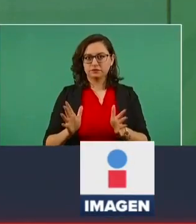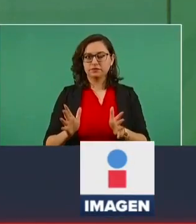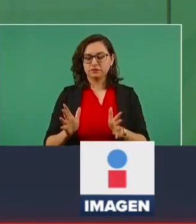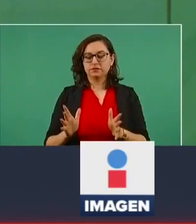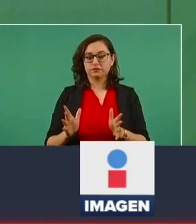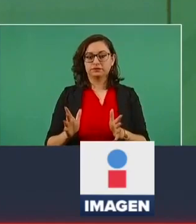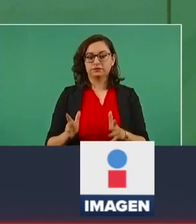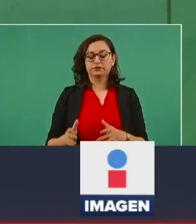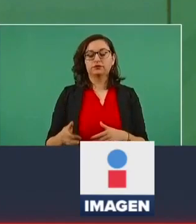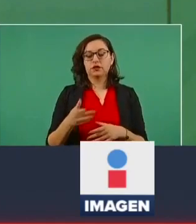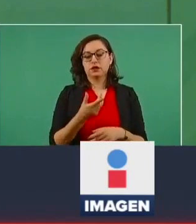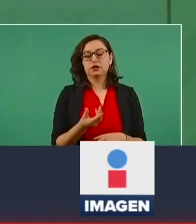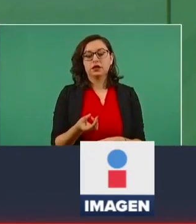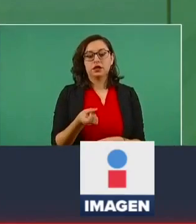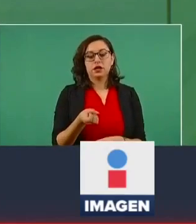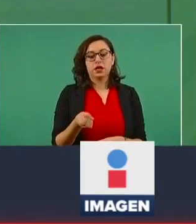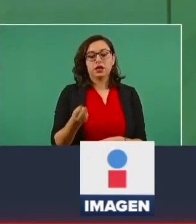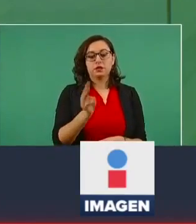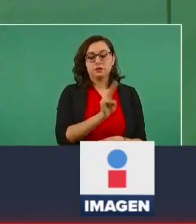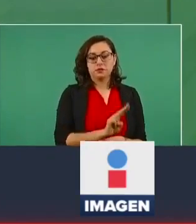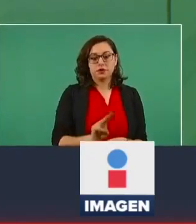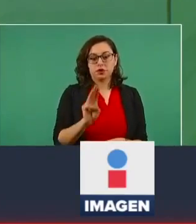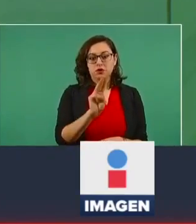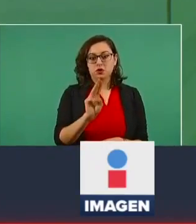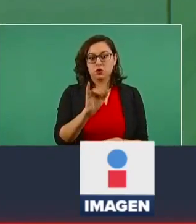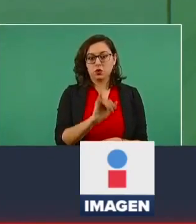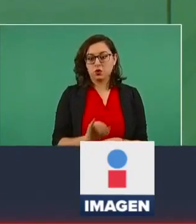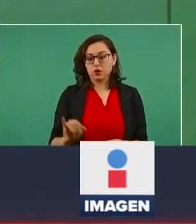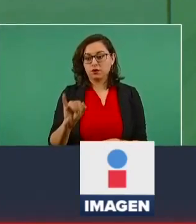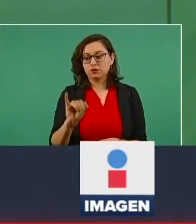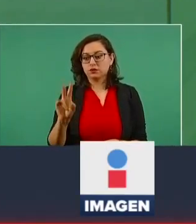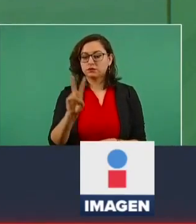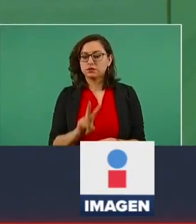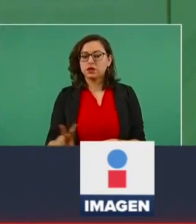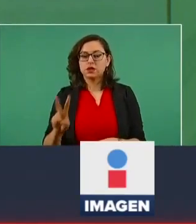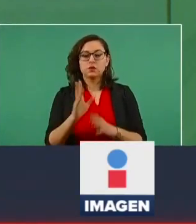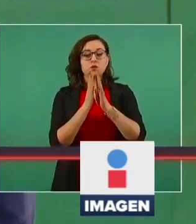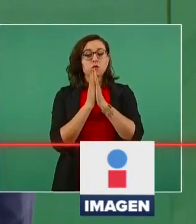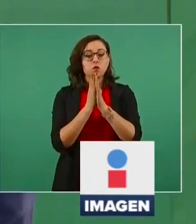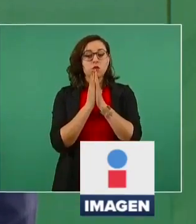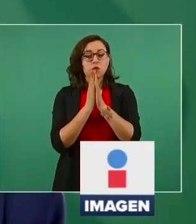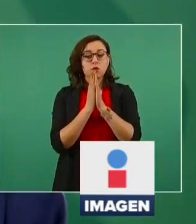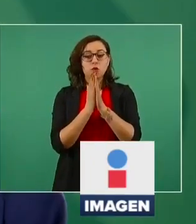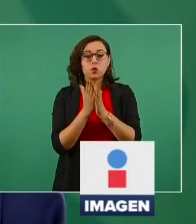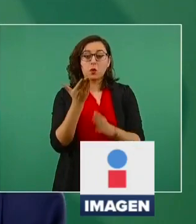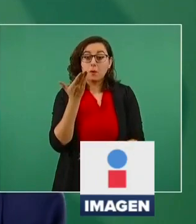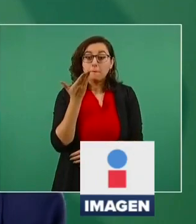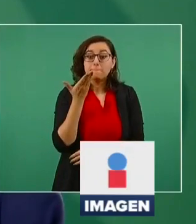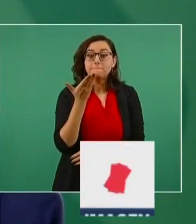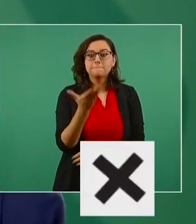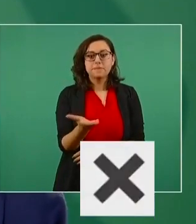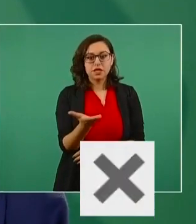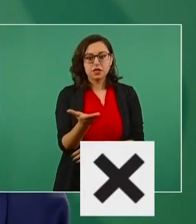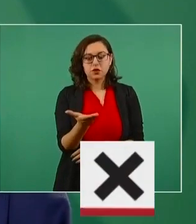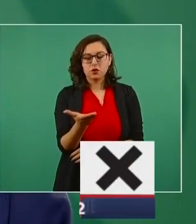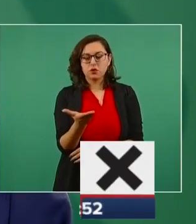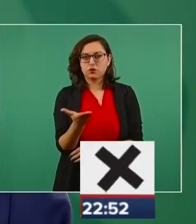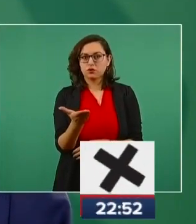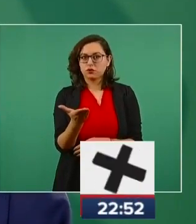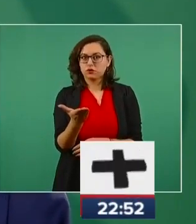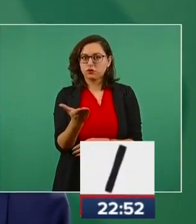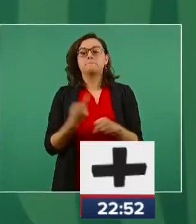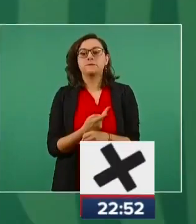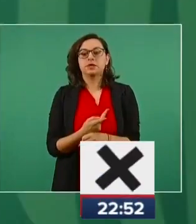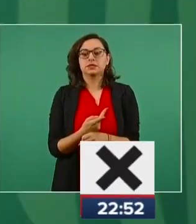y desde luego el jueves y el viernes no hablemos de cuestiones políticas